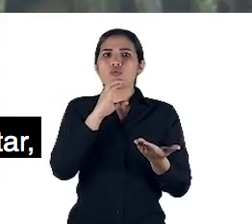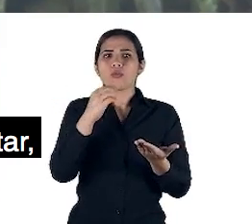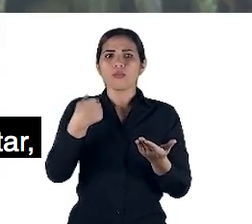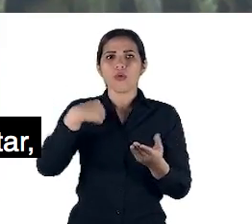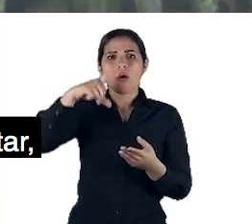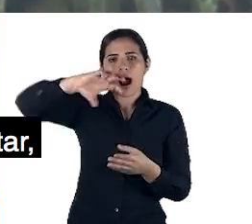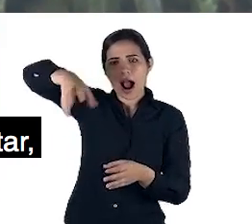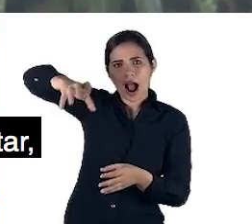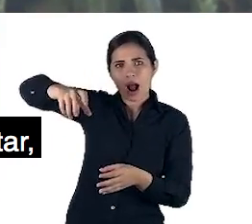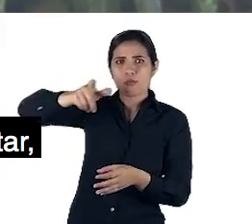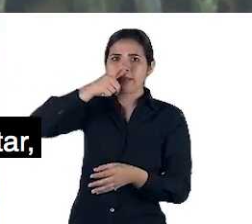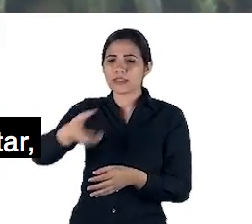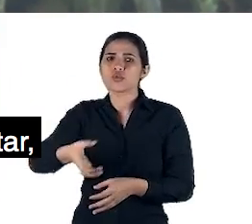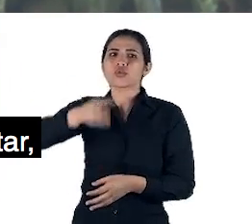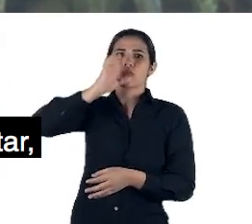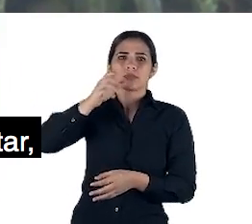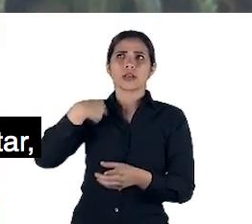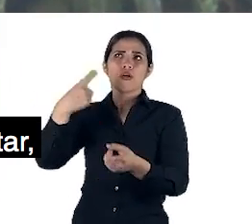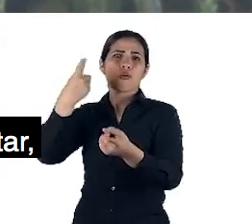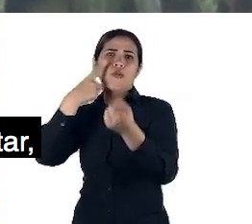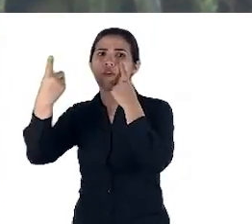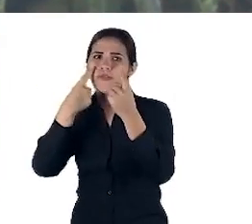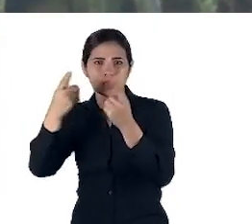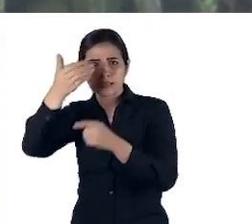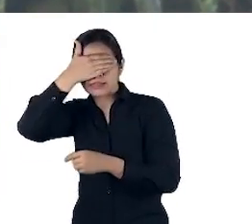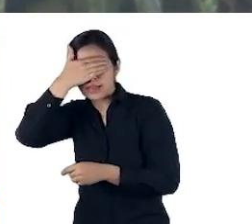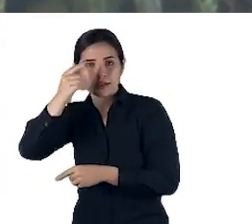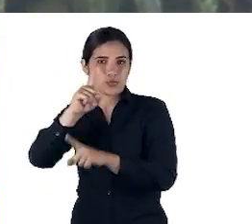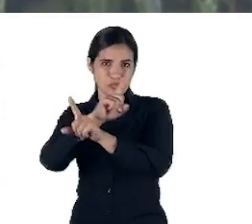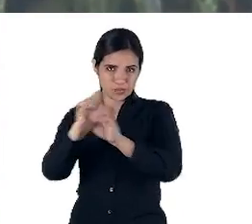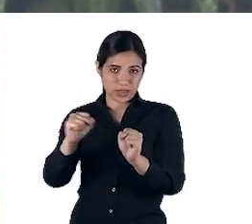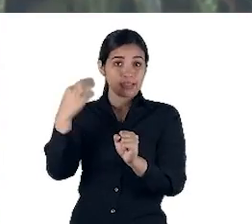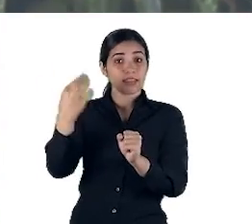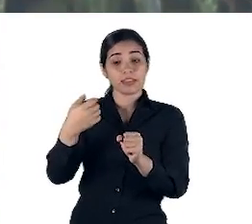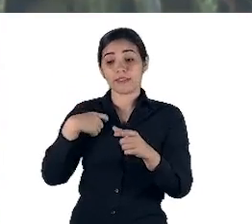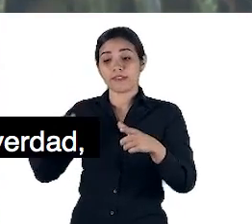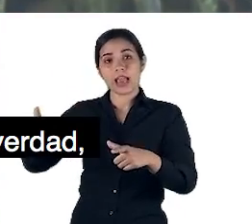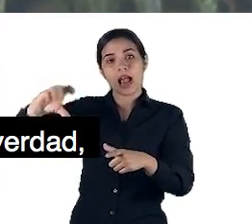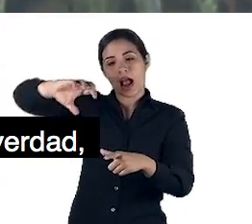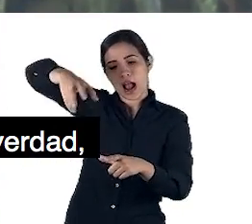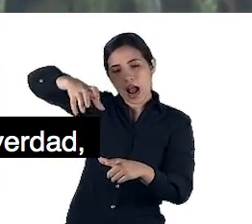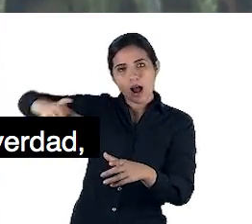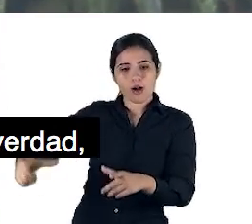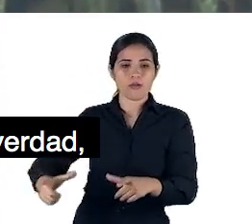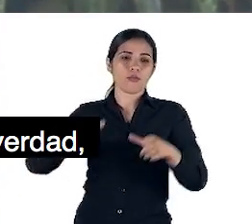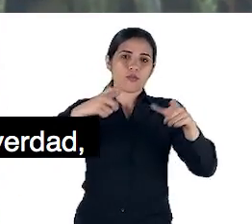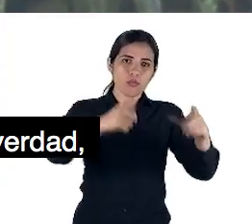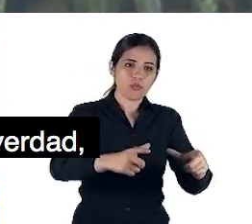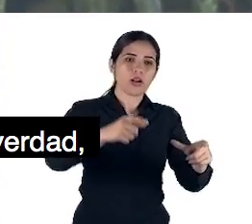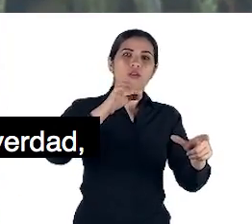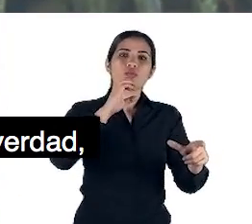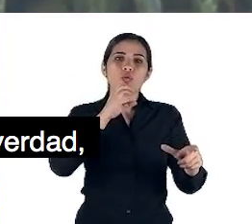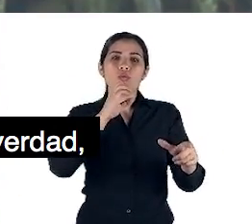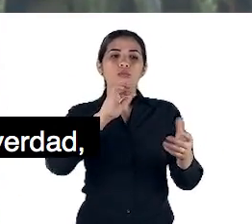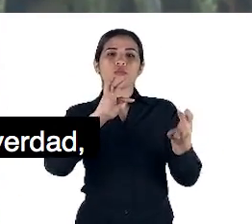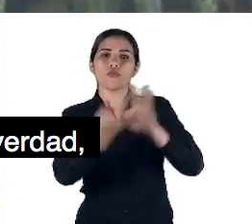nosotros volver a enseñar o volver a contar, a comentar, a explicar. En las escuelas potabilizamos el